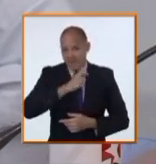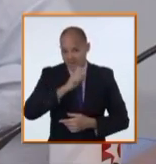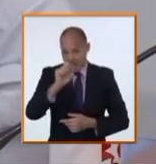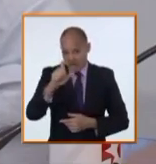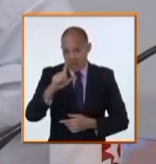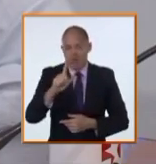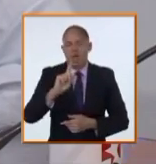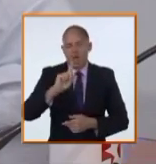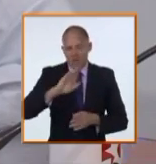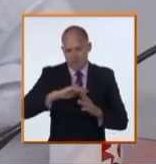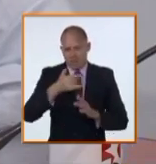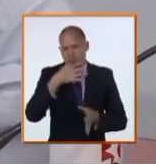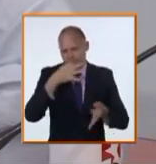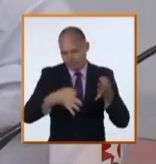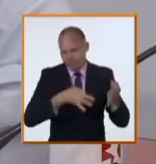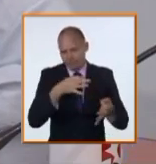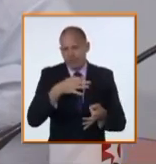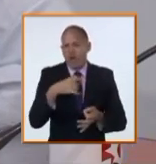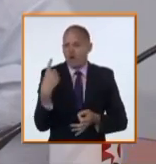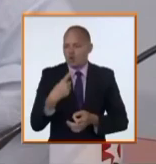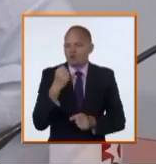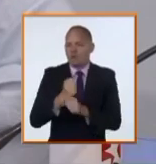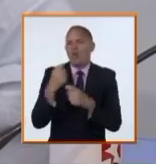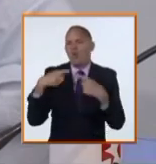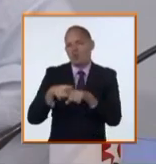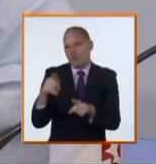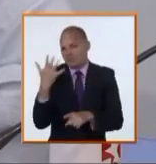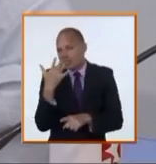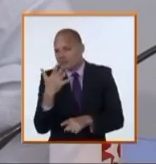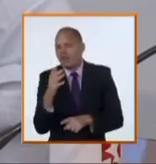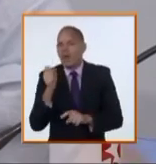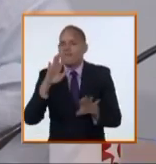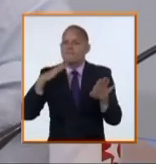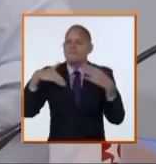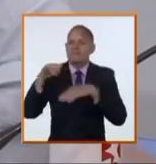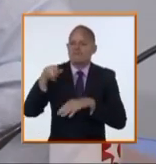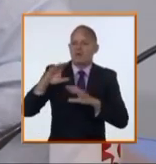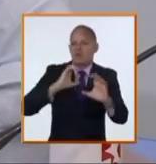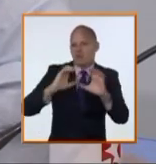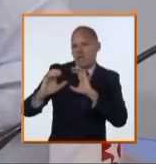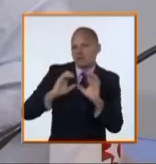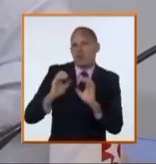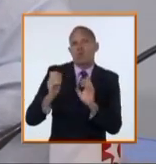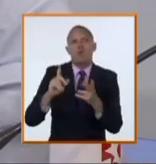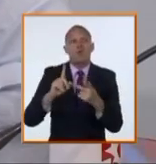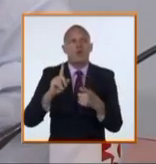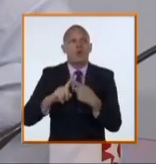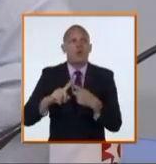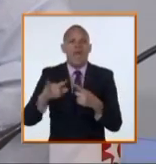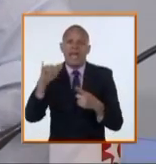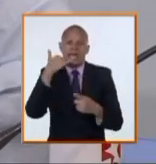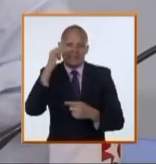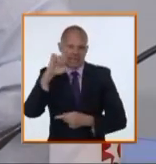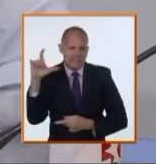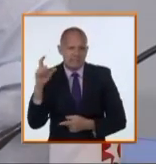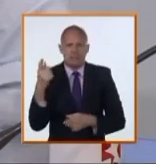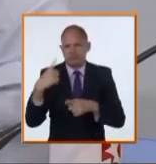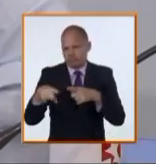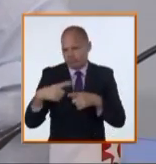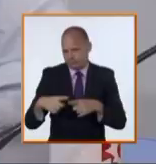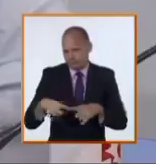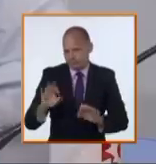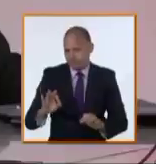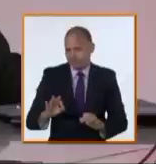con el Ministerio de comunicaciones con etecsa porque realmente en la unión de todos está la fuerza para trasladar